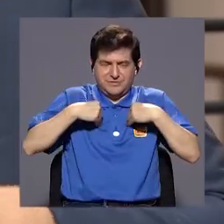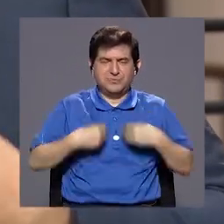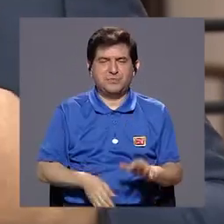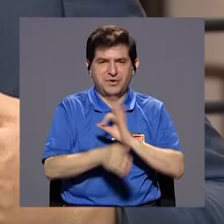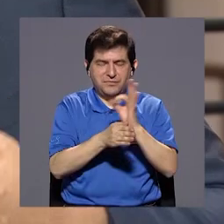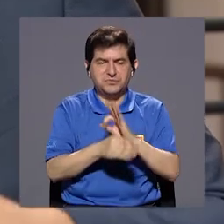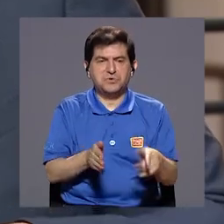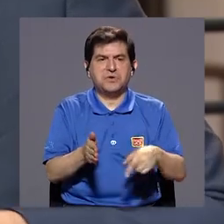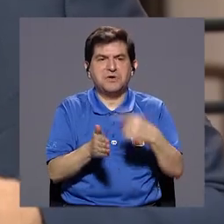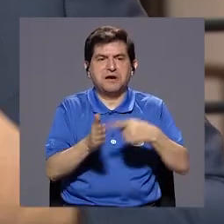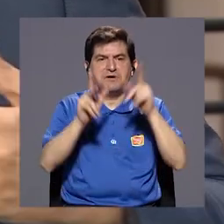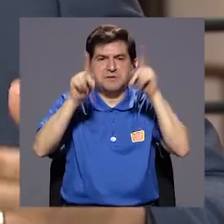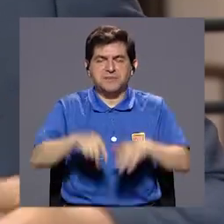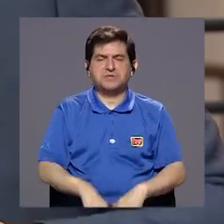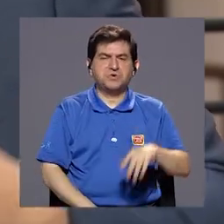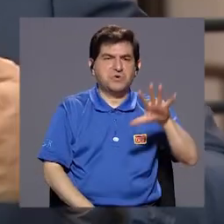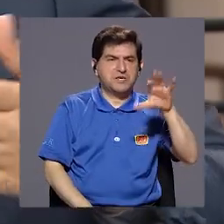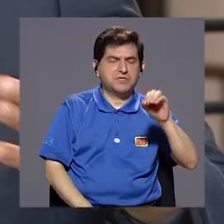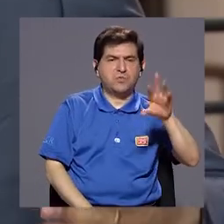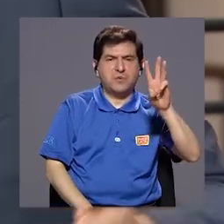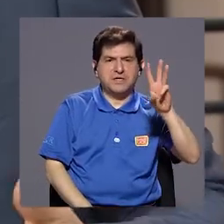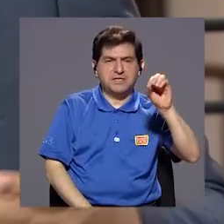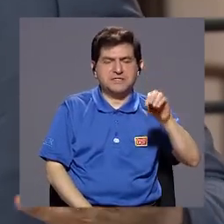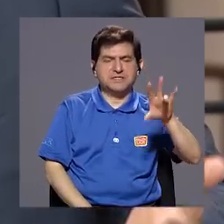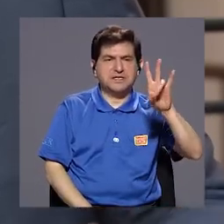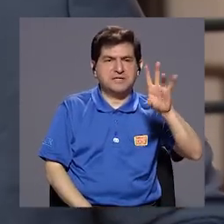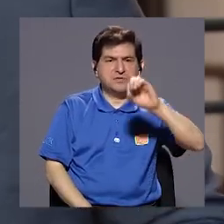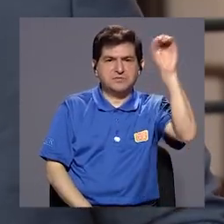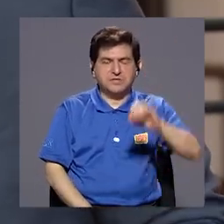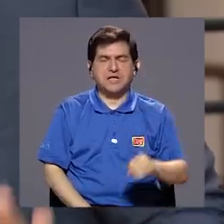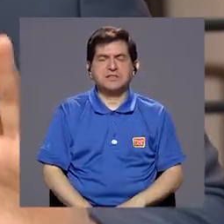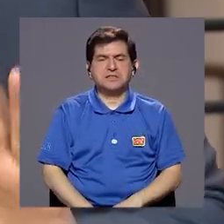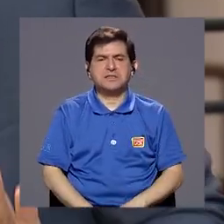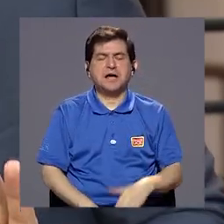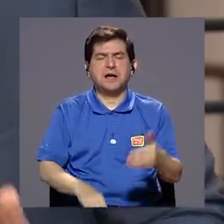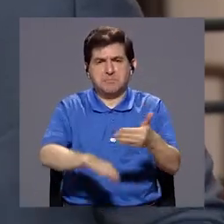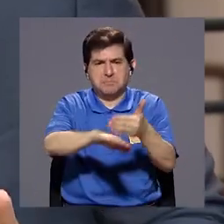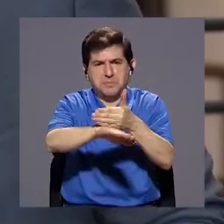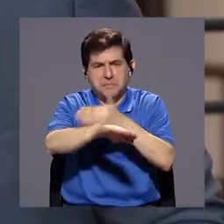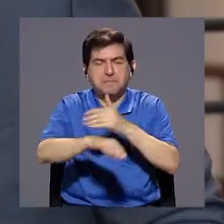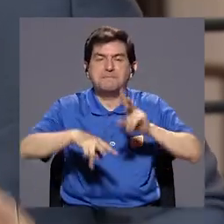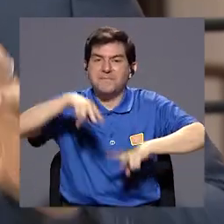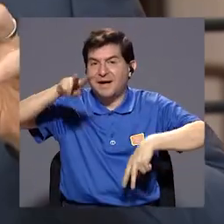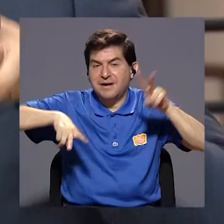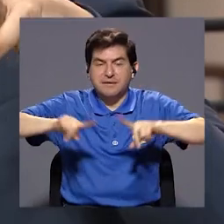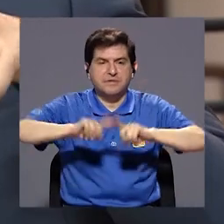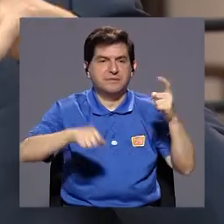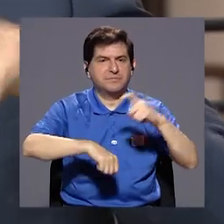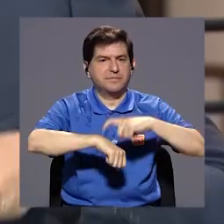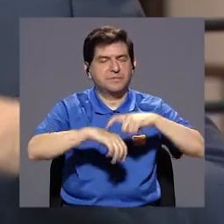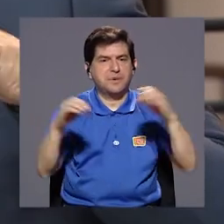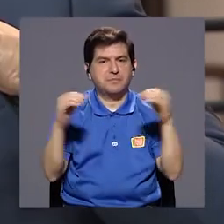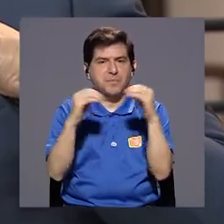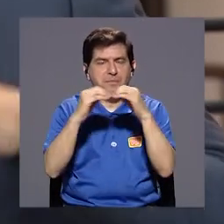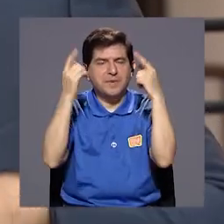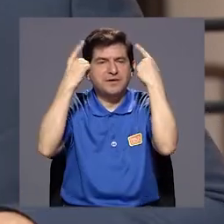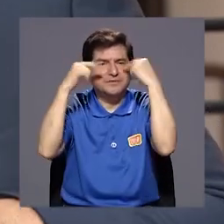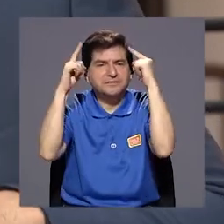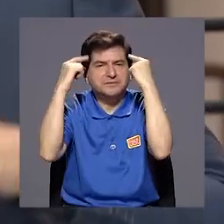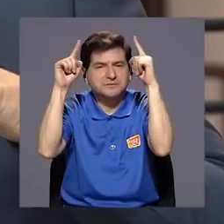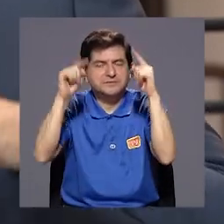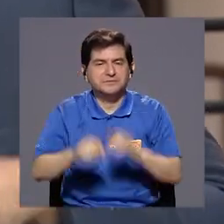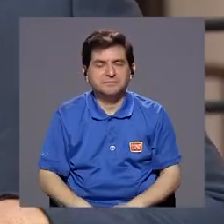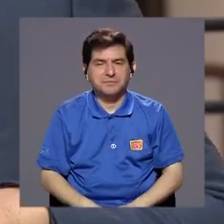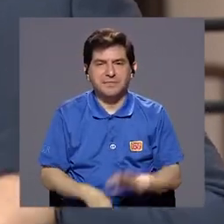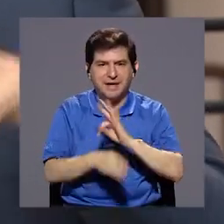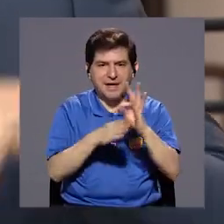tener una recuperación a veces de un 50, 60, 70%. Esto vuelve lo mismo, varía. Pero el tiempo de mayor efectividad